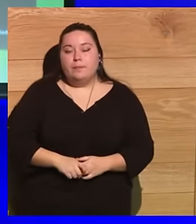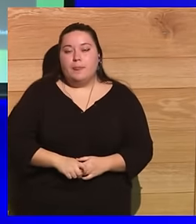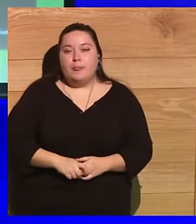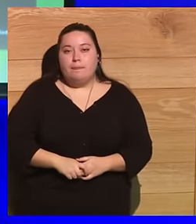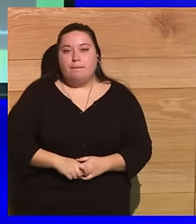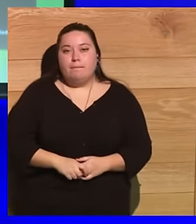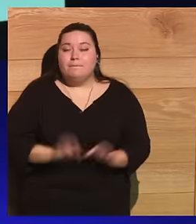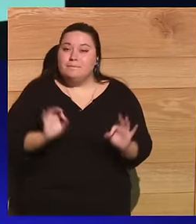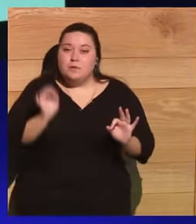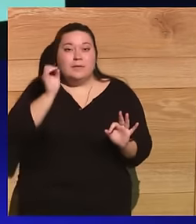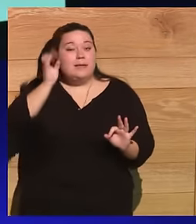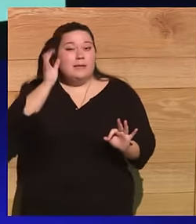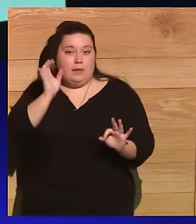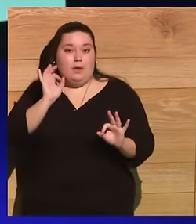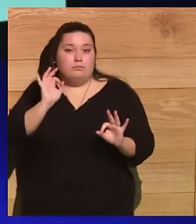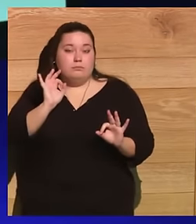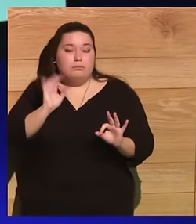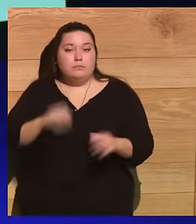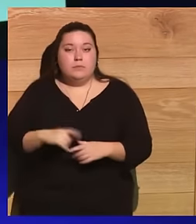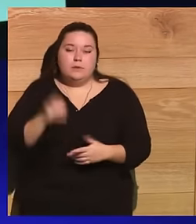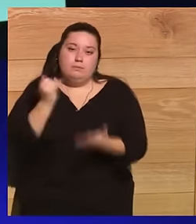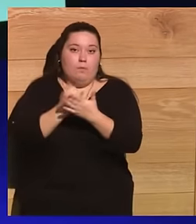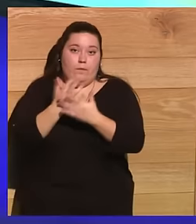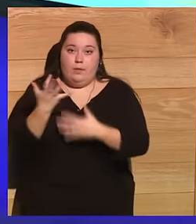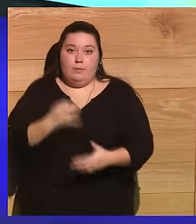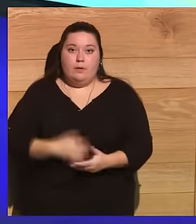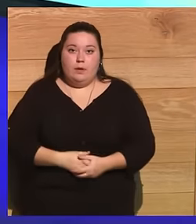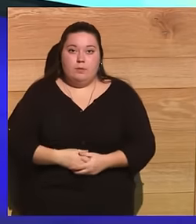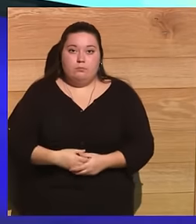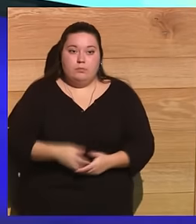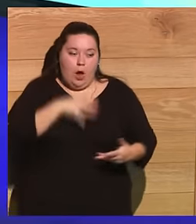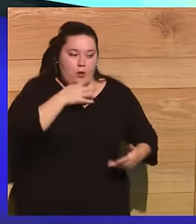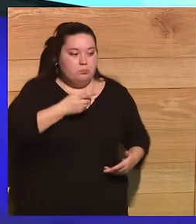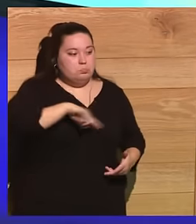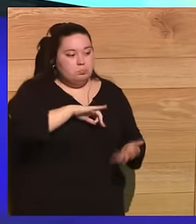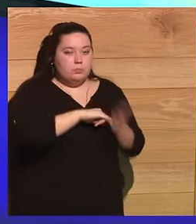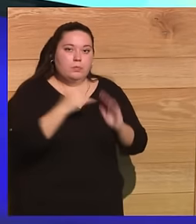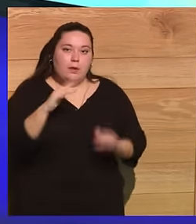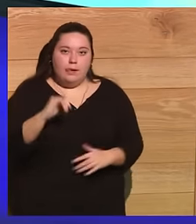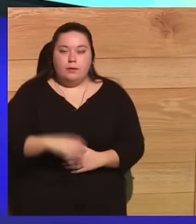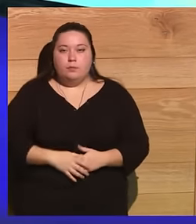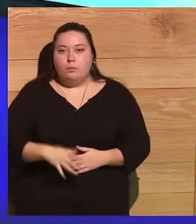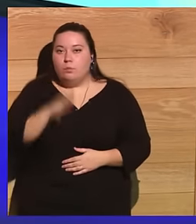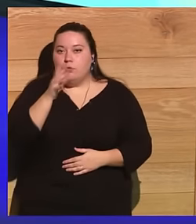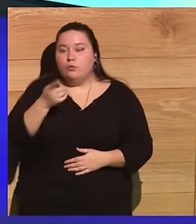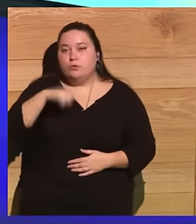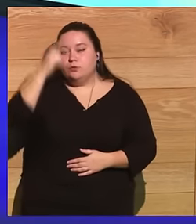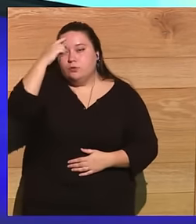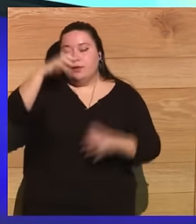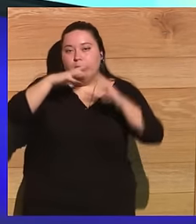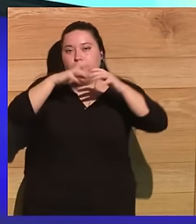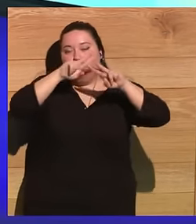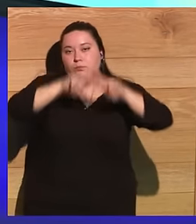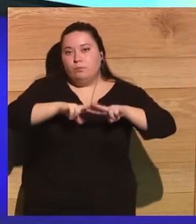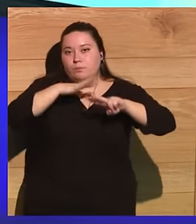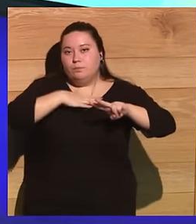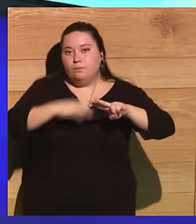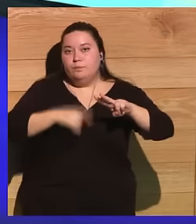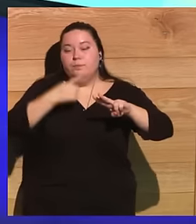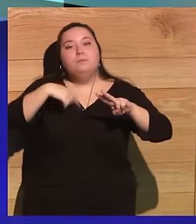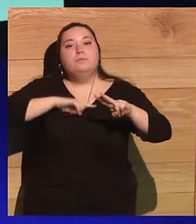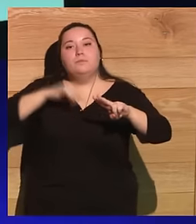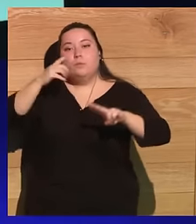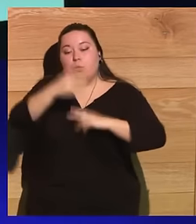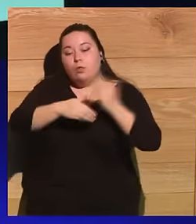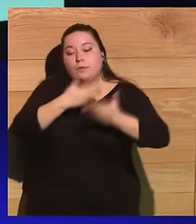Pero esta era una idea, y esta idea tenía que probarse. Y ahora mismo tenemos una tecnología, porque podemos analizar el cerebro y podemos ver cómo